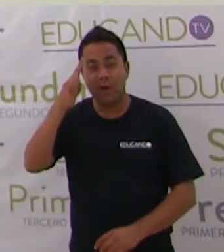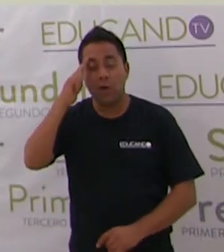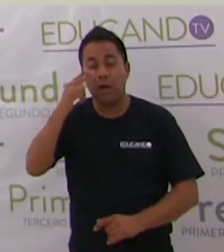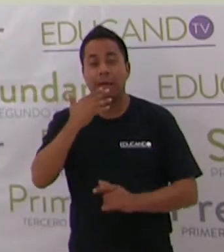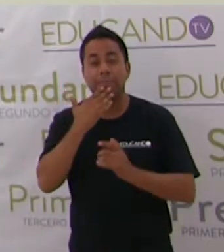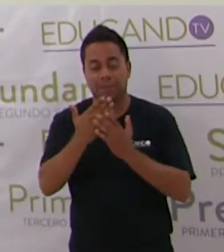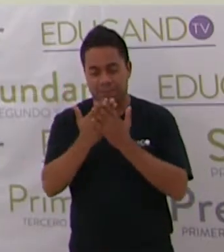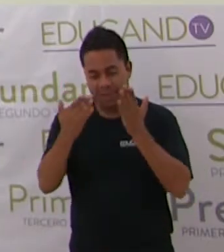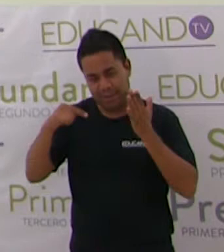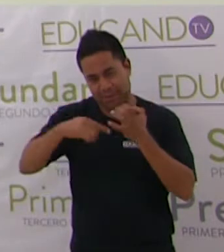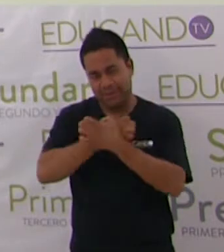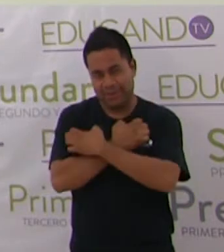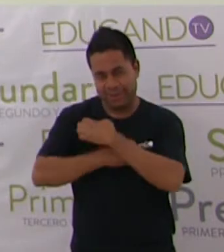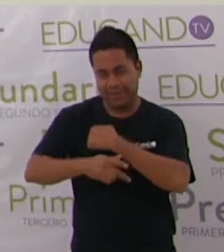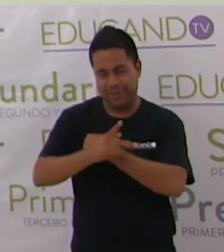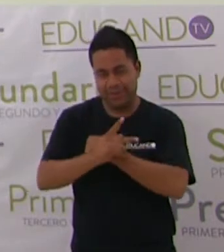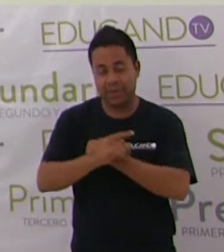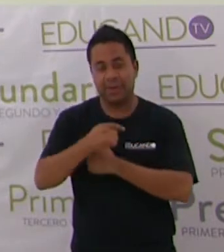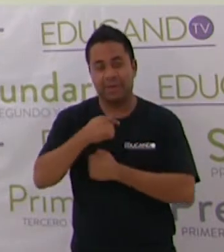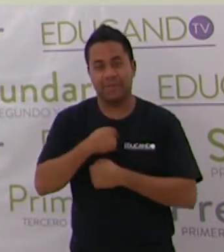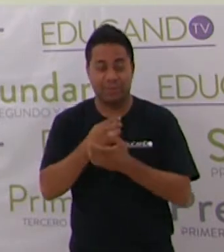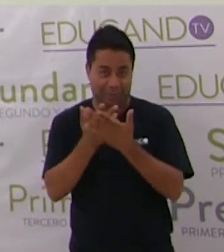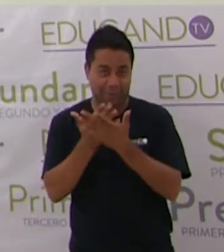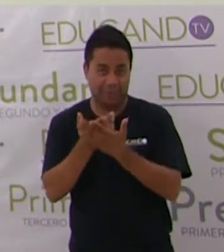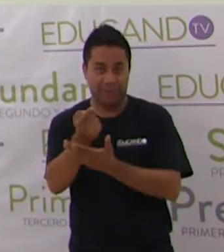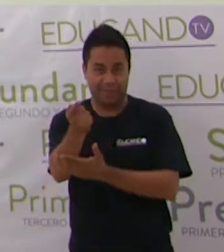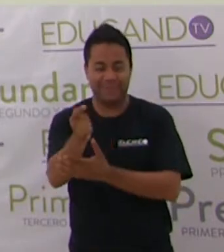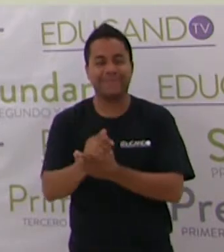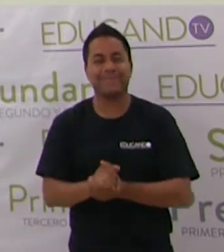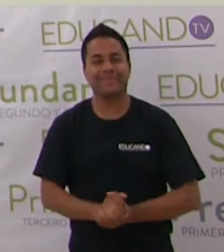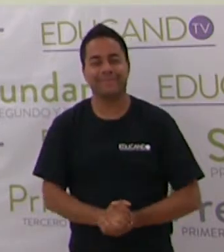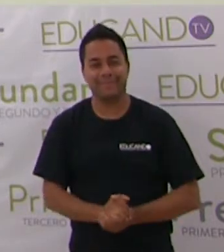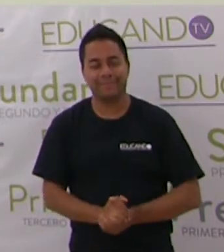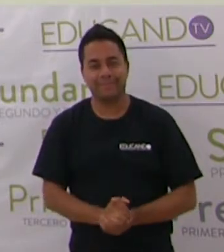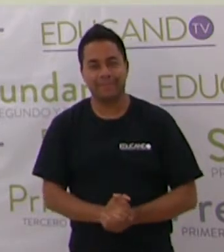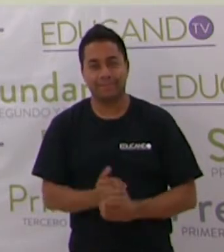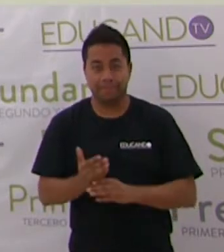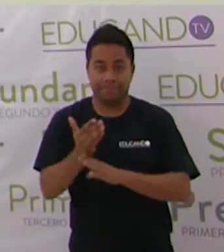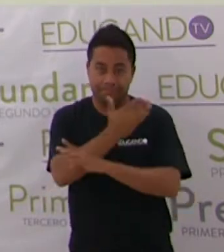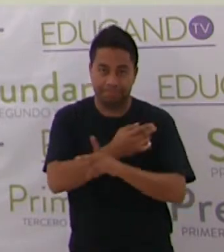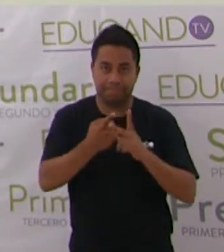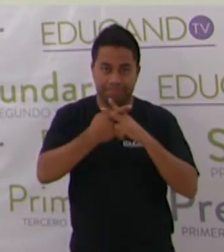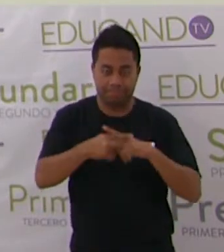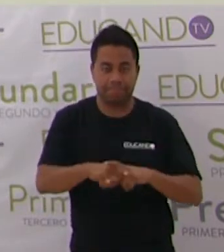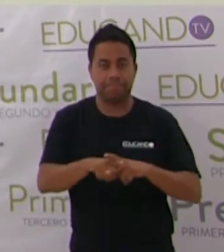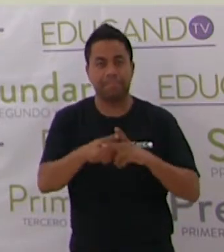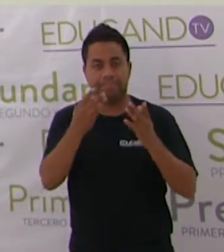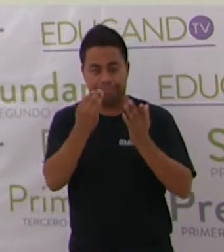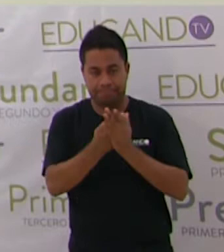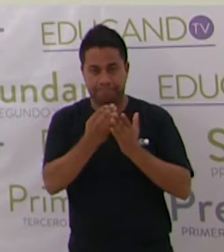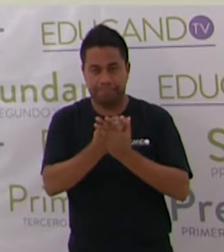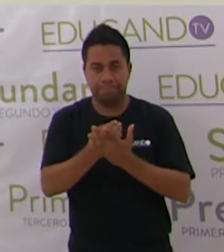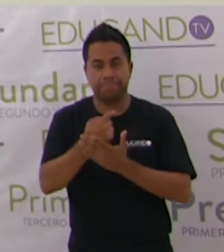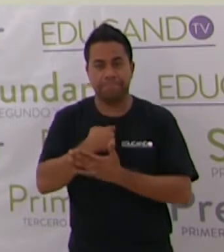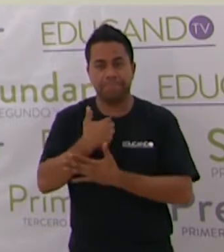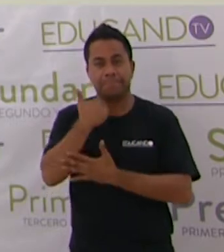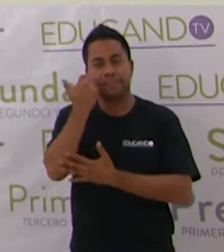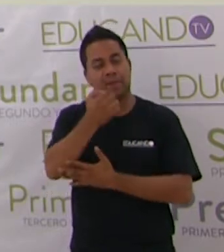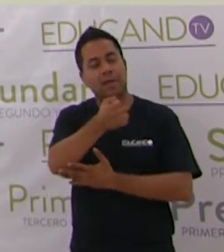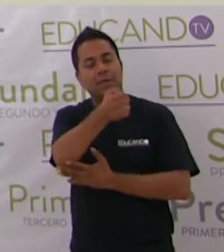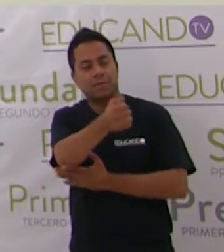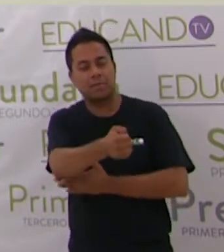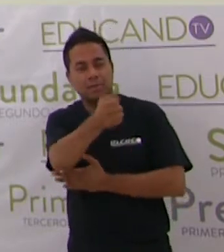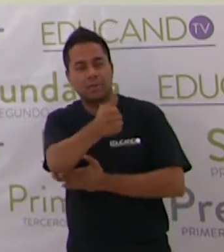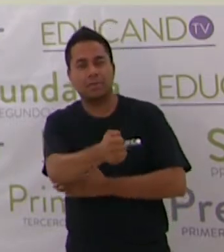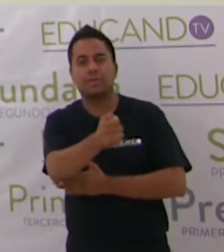Bienvenido a Educando TV. Ya te estábamos esperando. Antes de empezar nuestra clase, déjame mandar un saludo